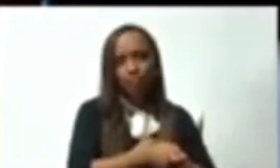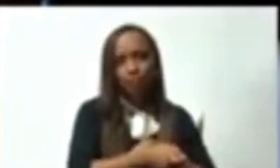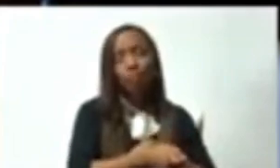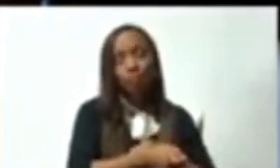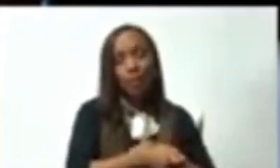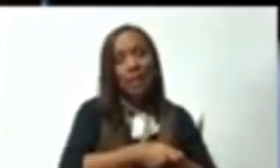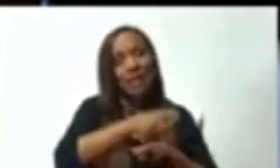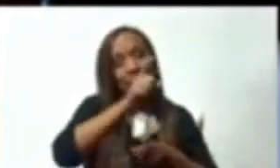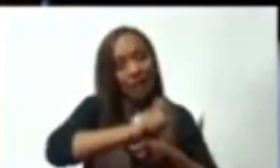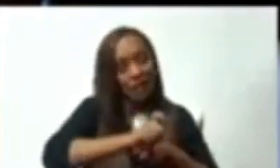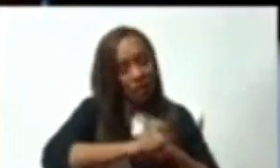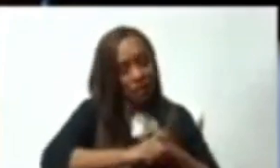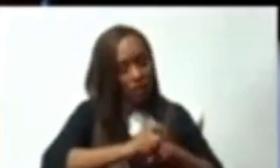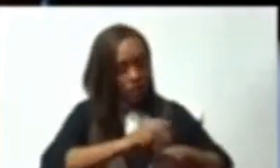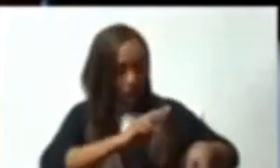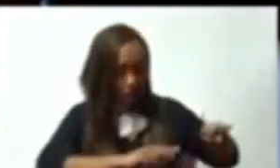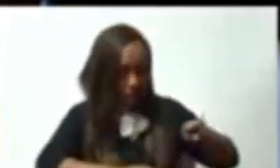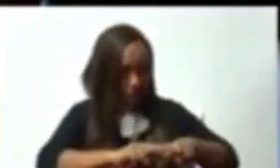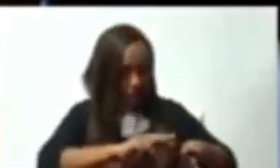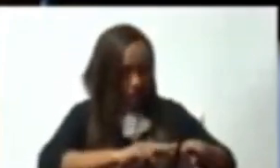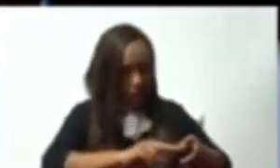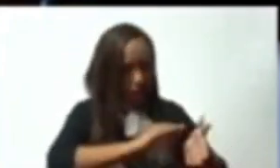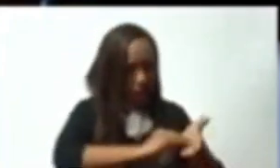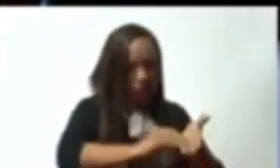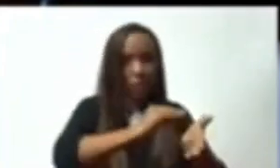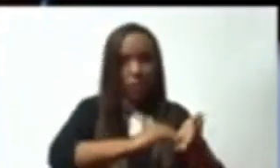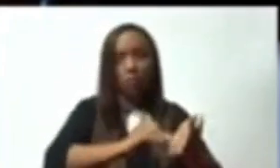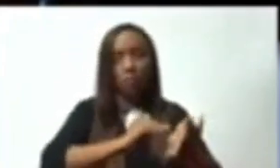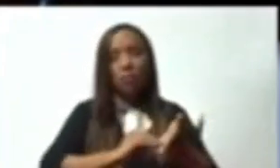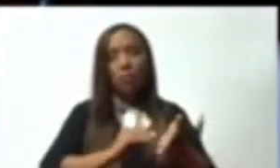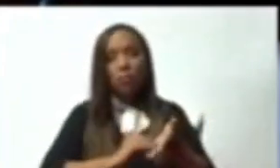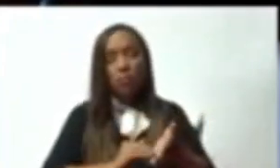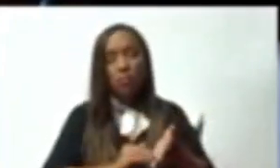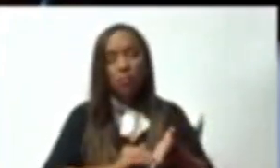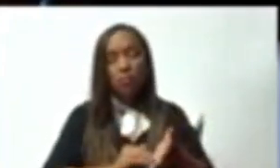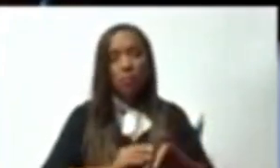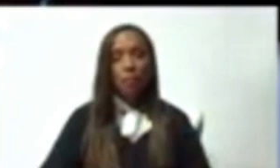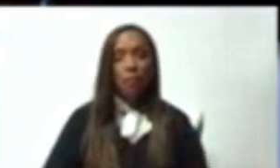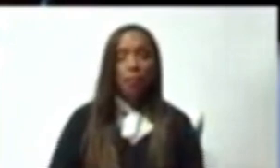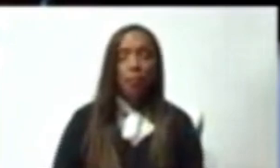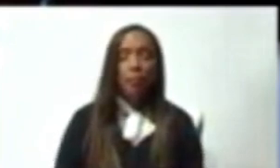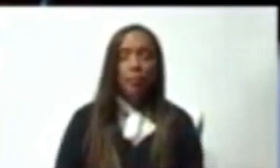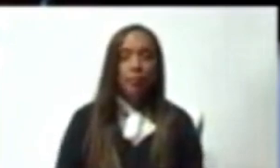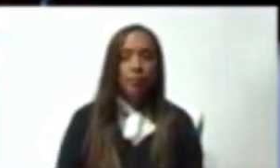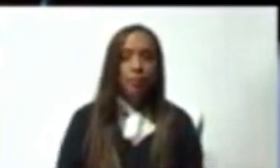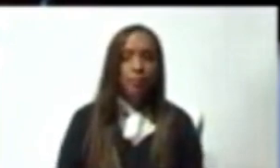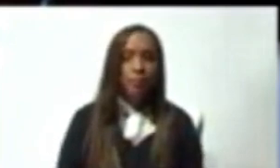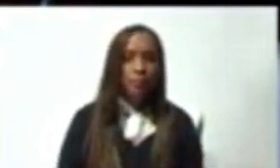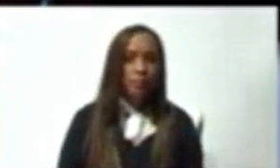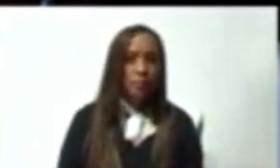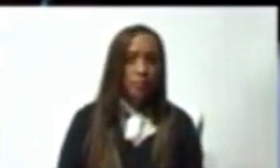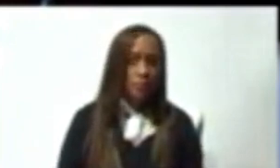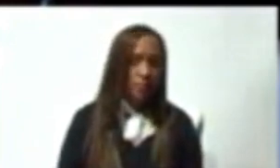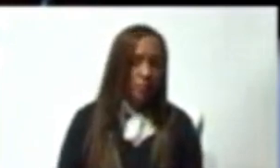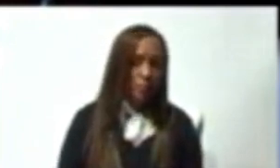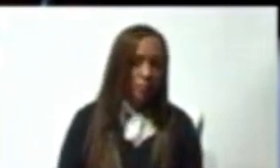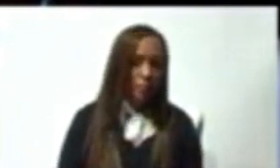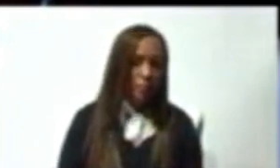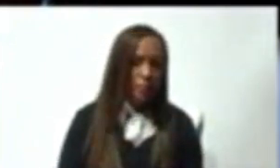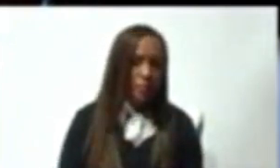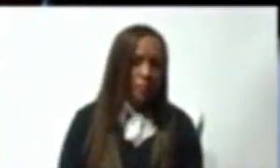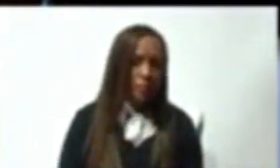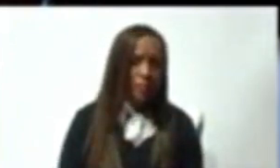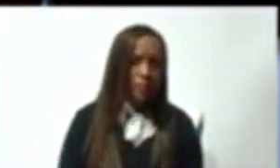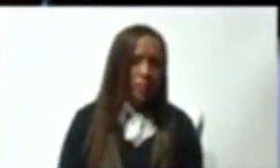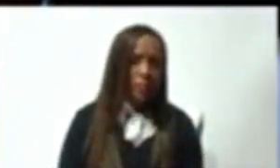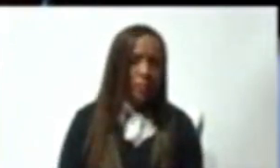la siembra de habichuela en estos actuales momentos está en peligro porque